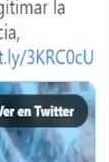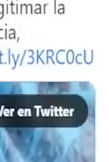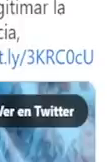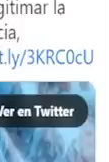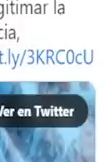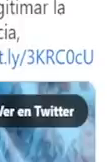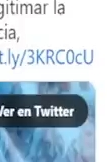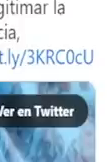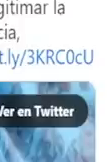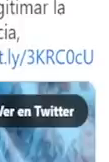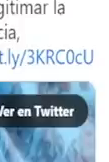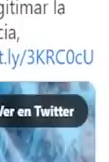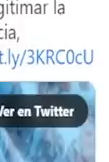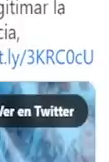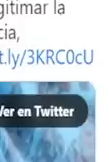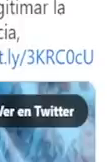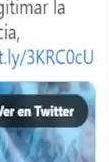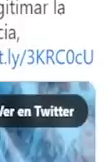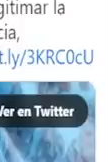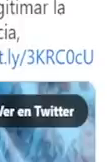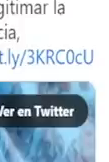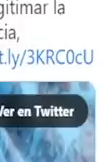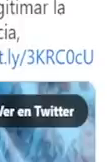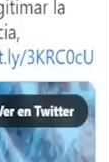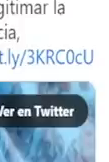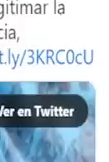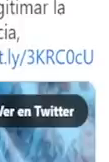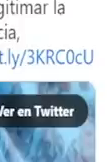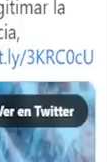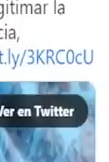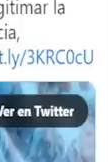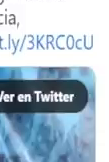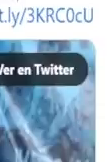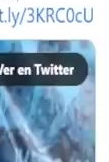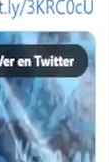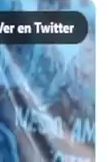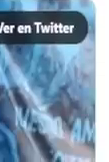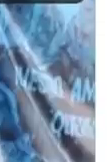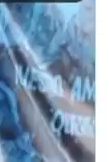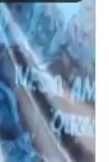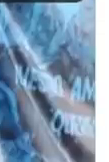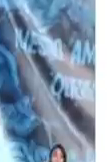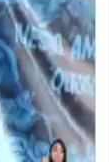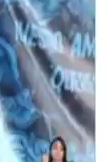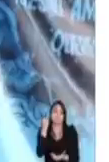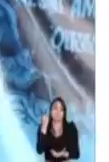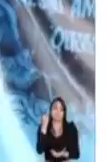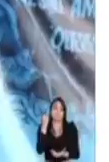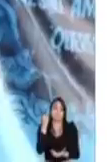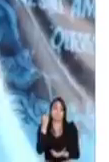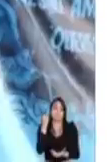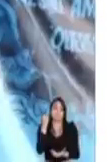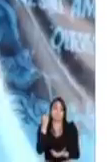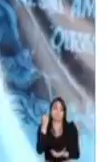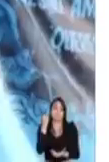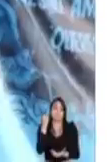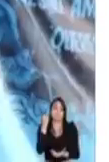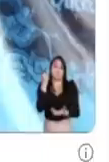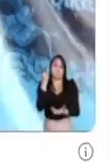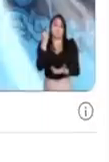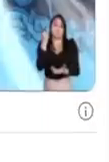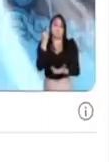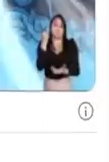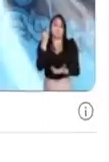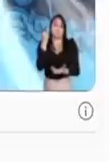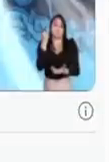seguridad oficial seguridad democrática y publicitar su efectividad eso es lo que dijo el comisionado sobre